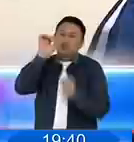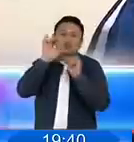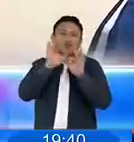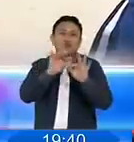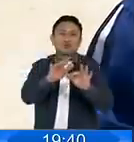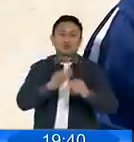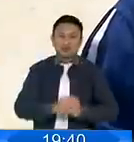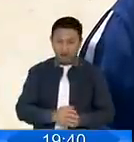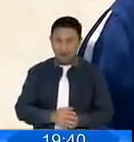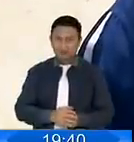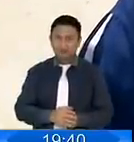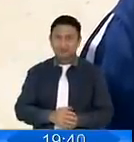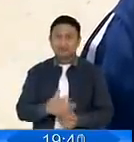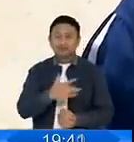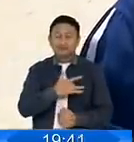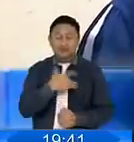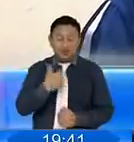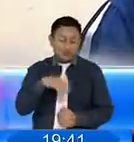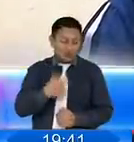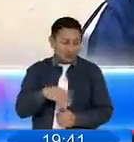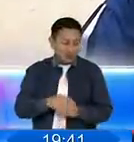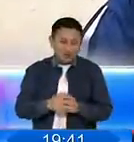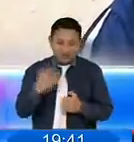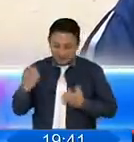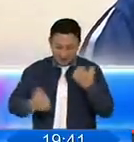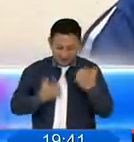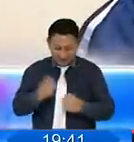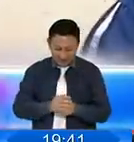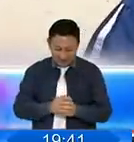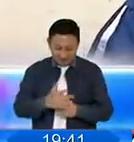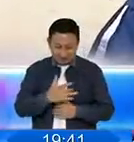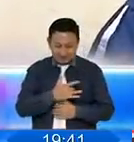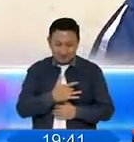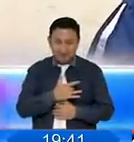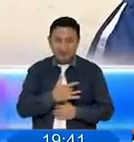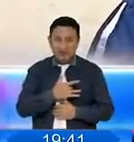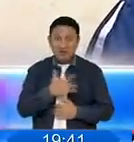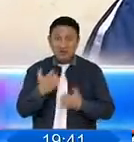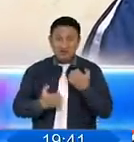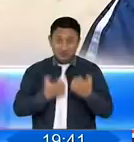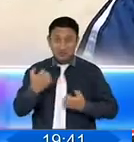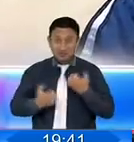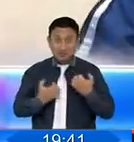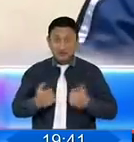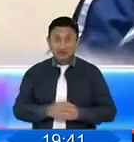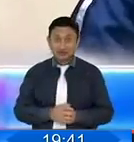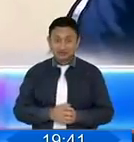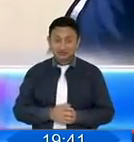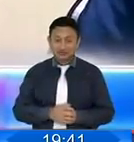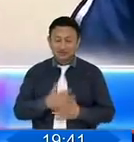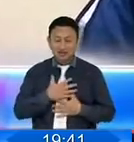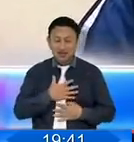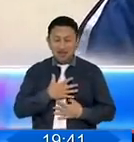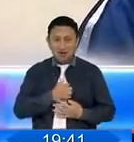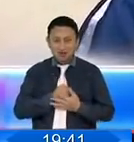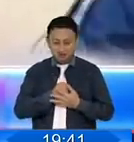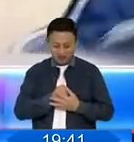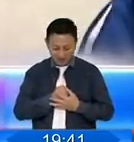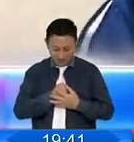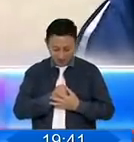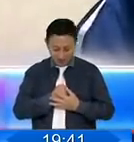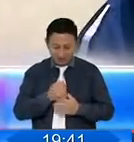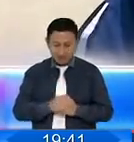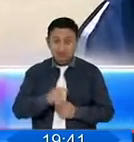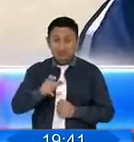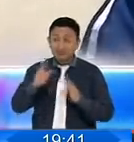más emocionante, nos sentimos de alegría, con el corazón contento, que alguien nos tome en